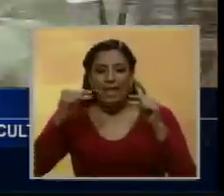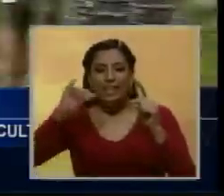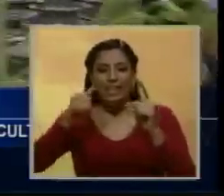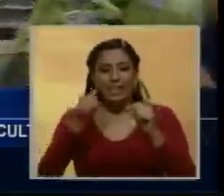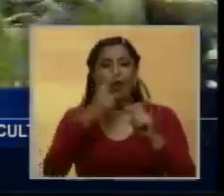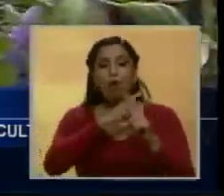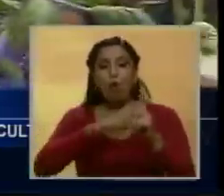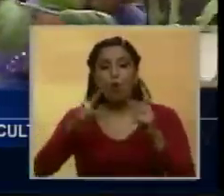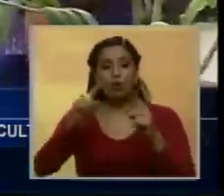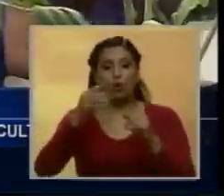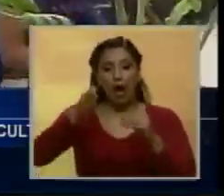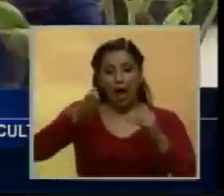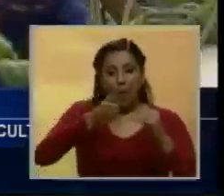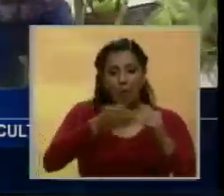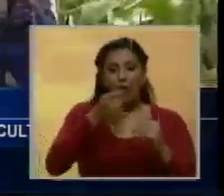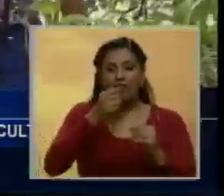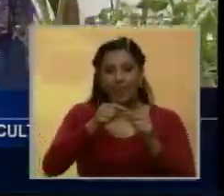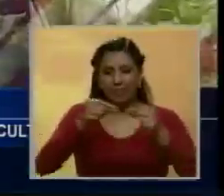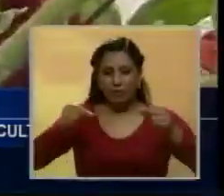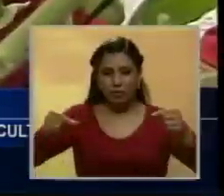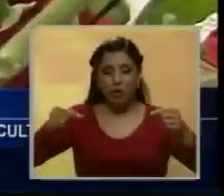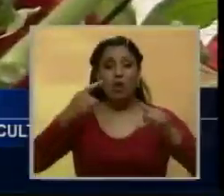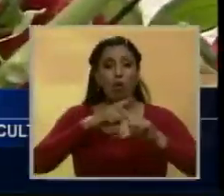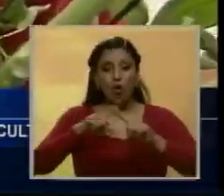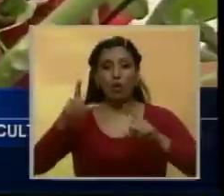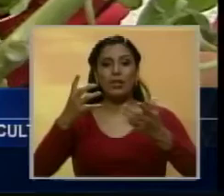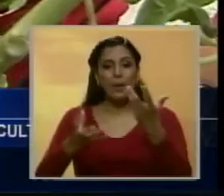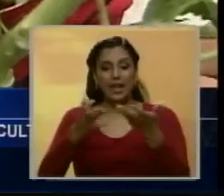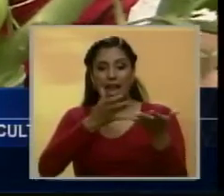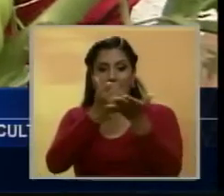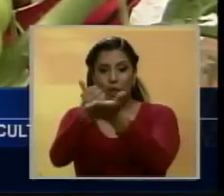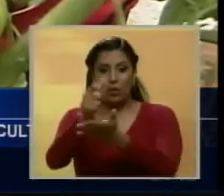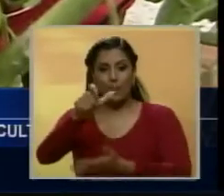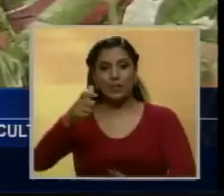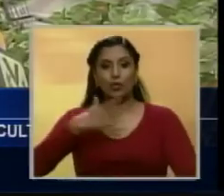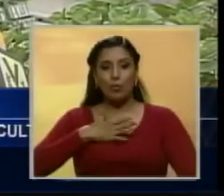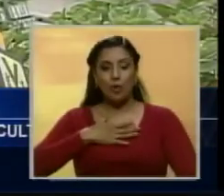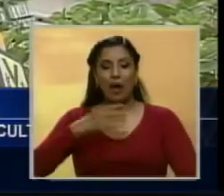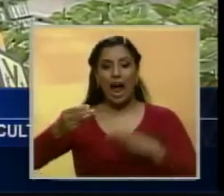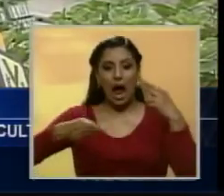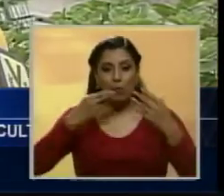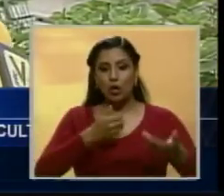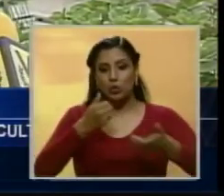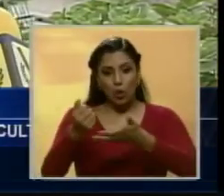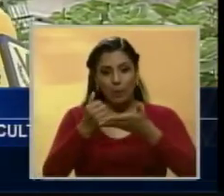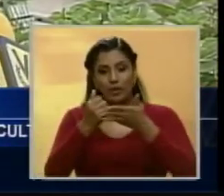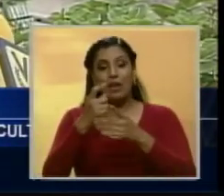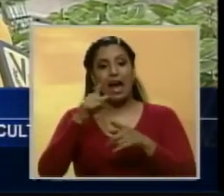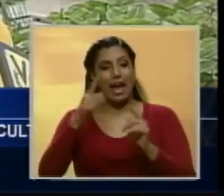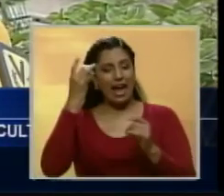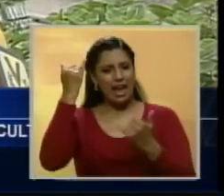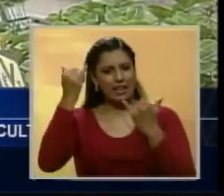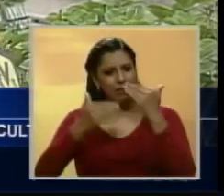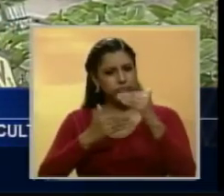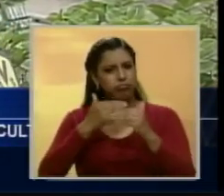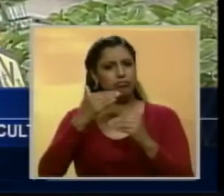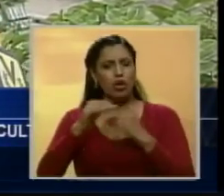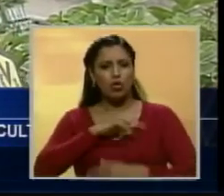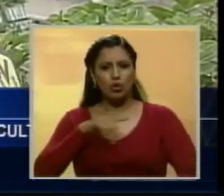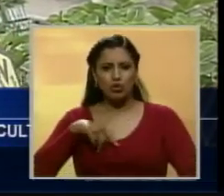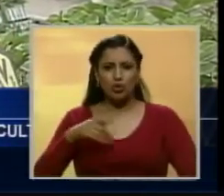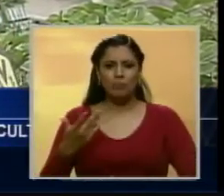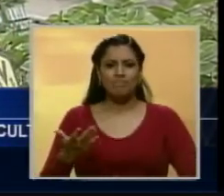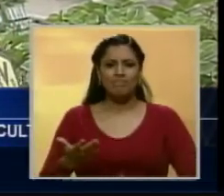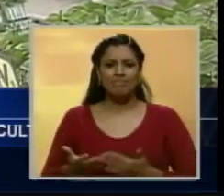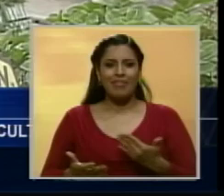ajo porro, y entonces a través de eso ellos lo llevaban a la cocina con las cocineras que les hacen sus almuerzos. Y bueno, de allí eso fue lo que nos hizo hacer